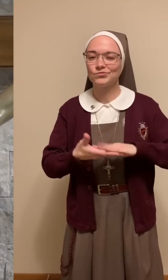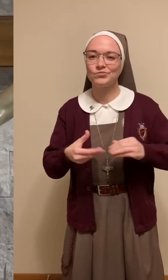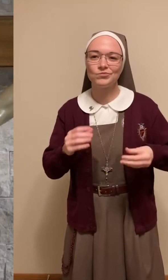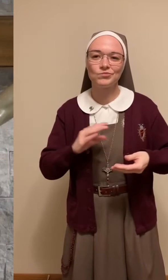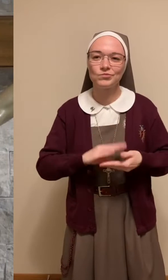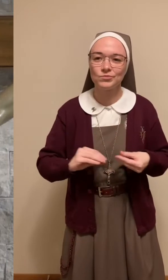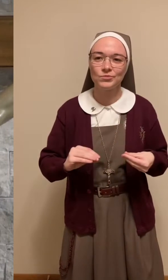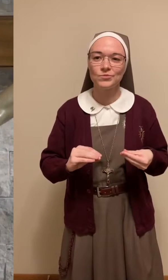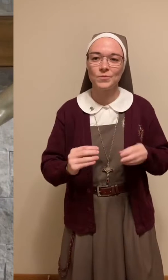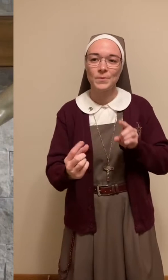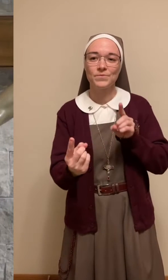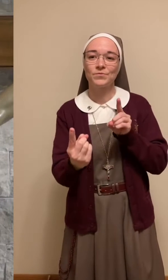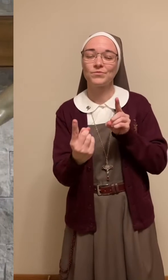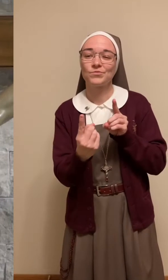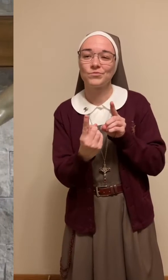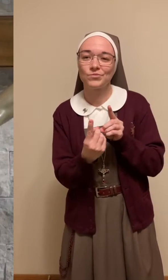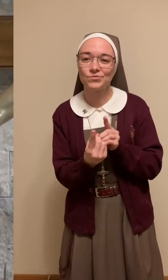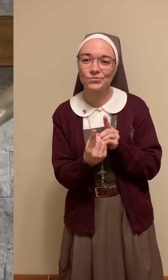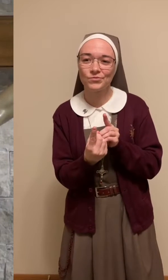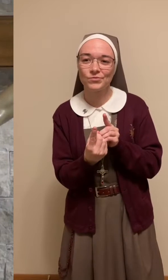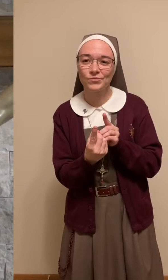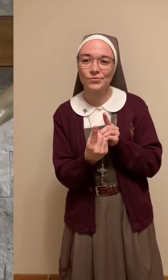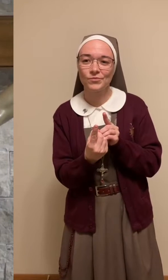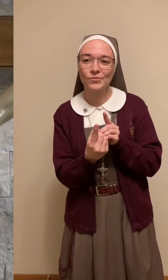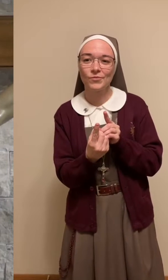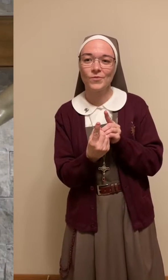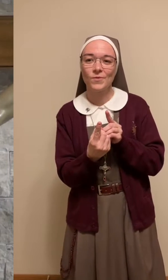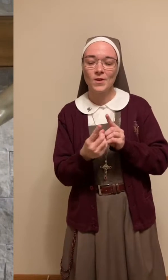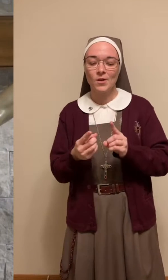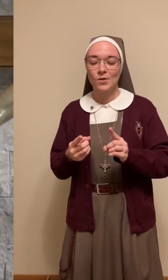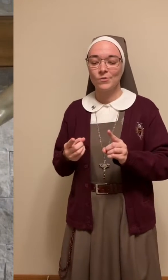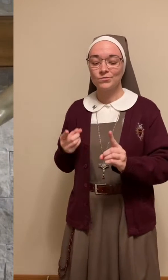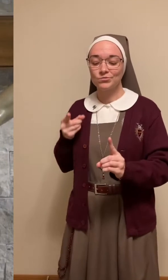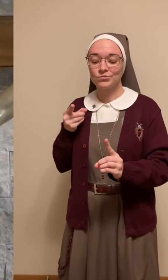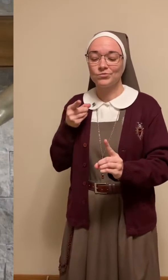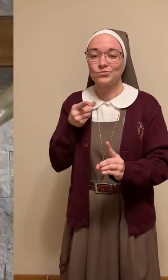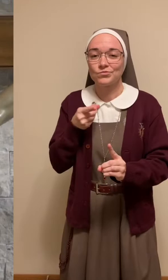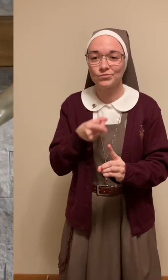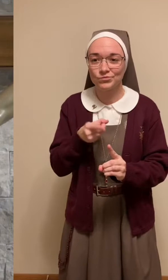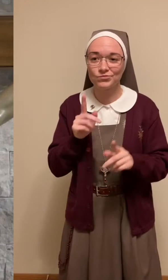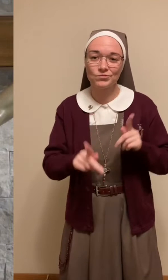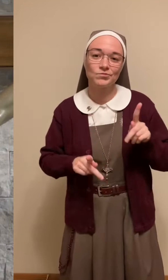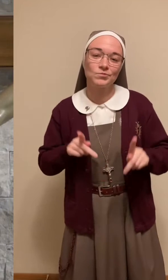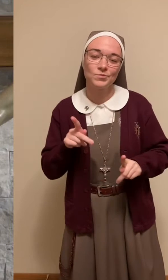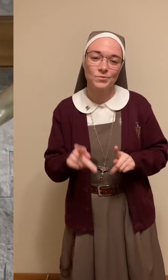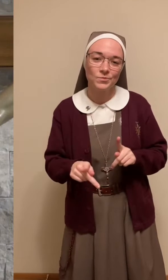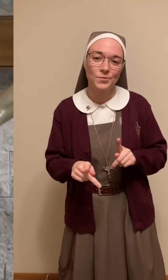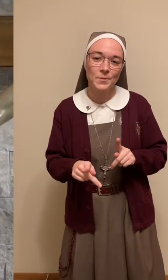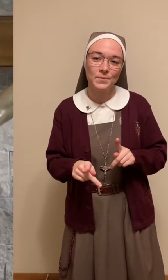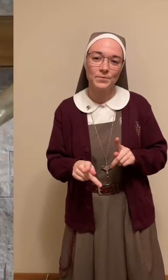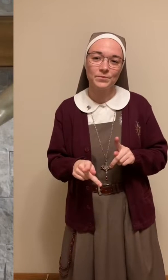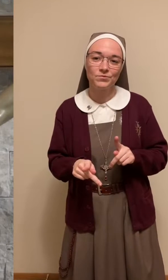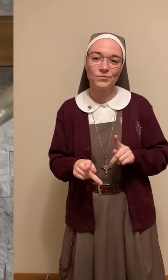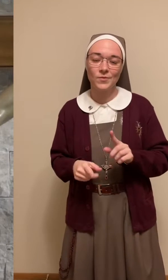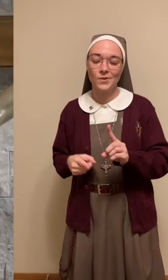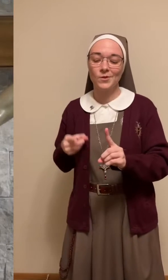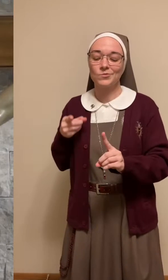saturados en relatos de encuentros con personas específicas